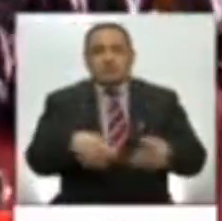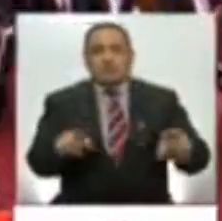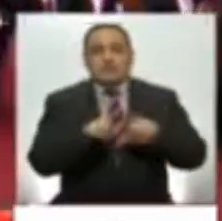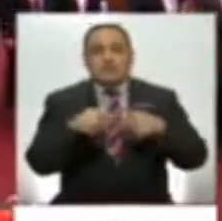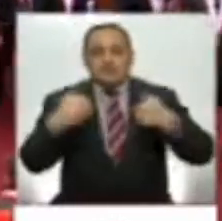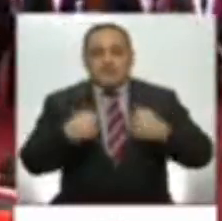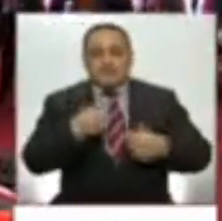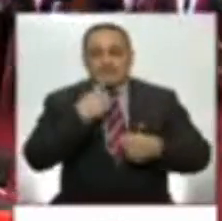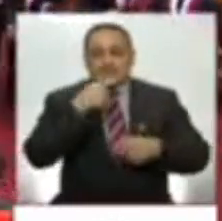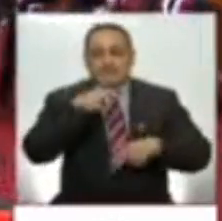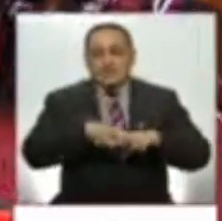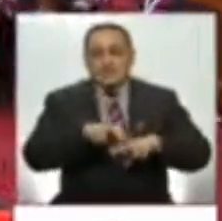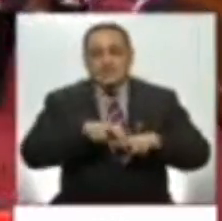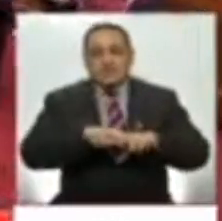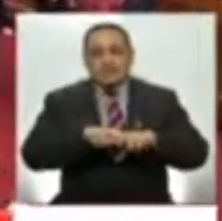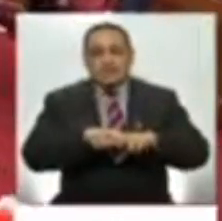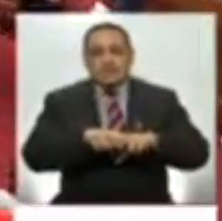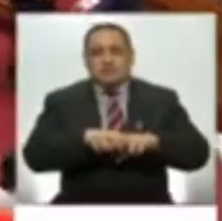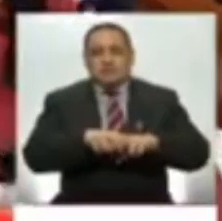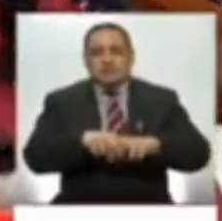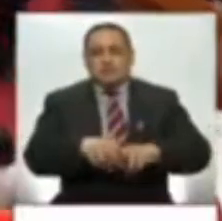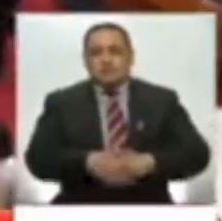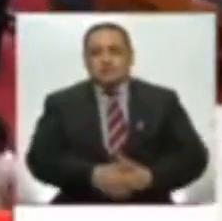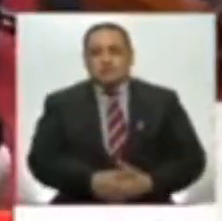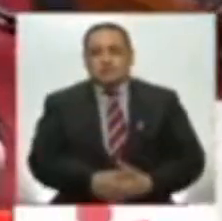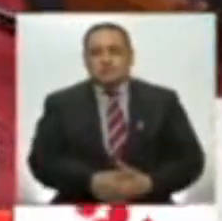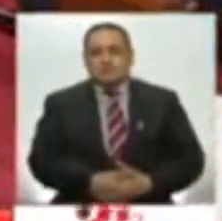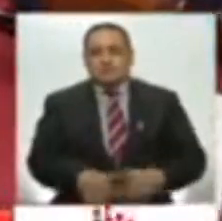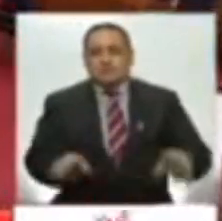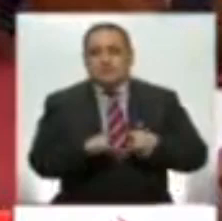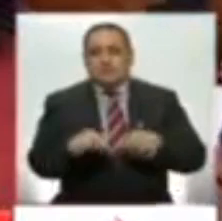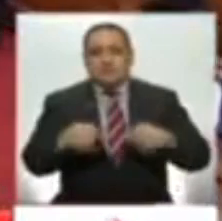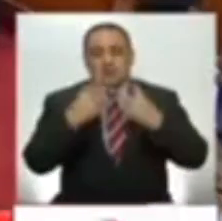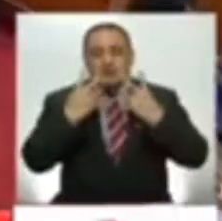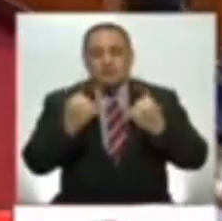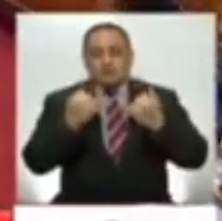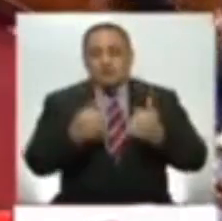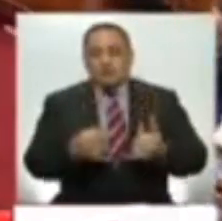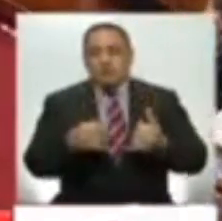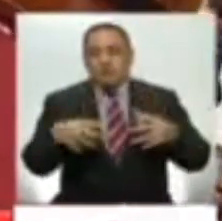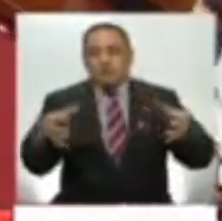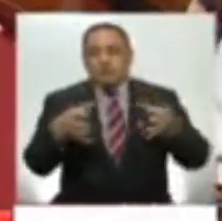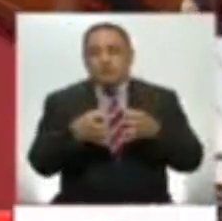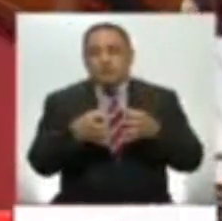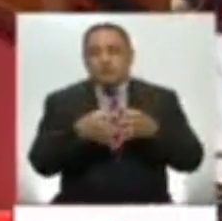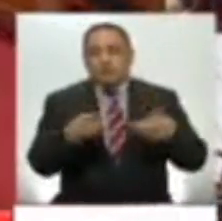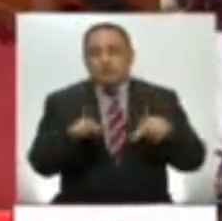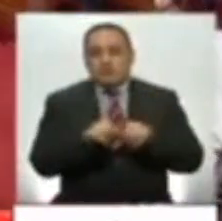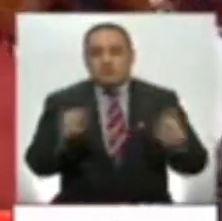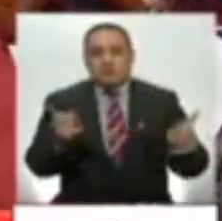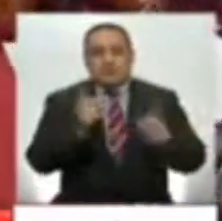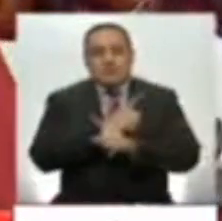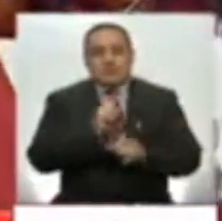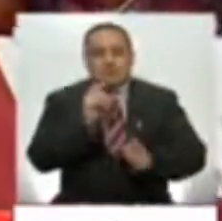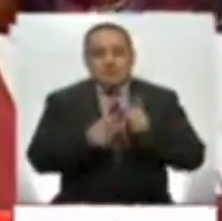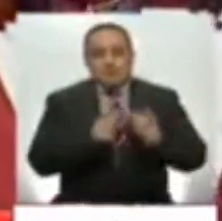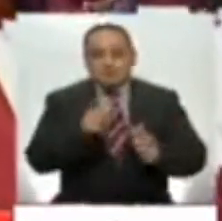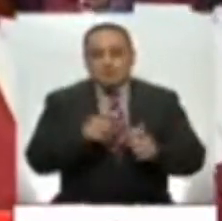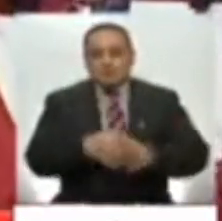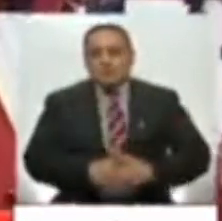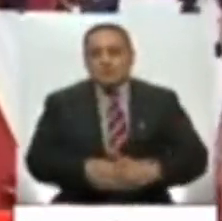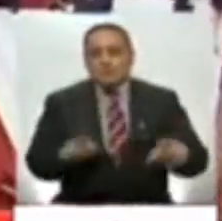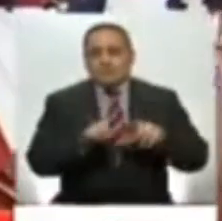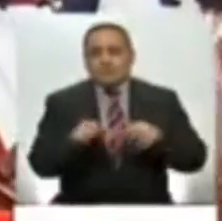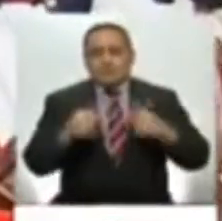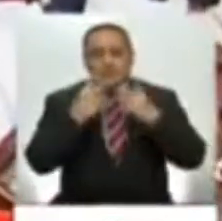están ubicando sus curules. Vemos también un movimiento en la bancada de Renovación Popular. Ya